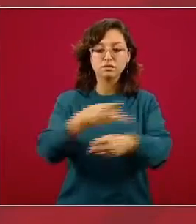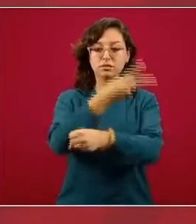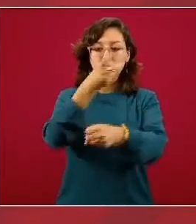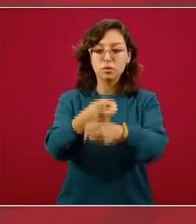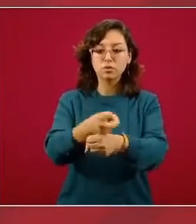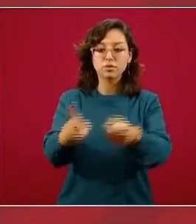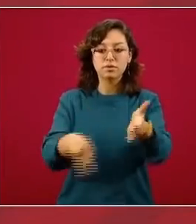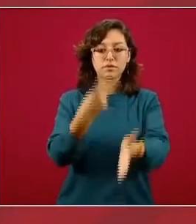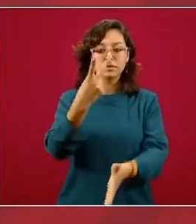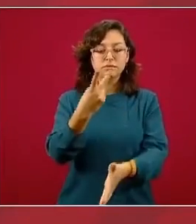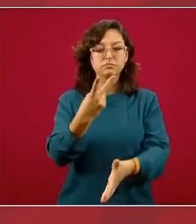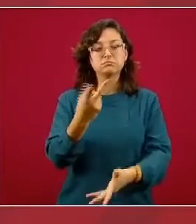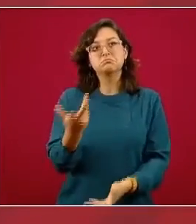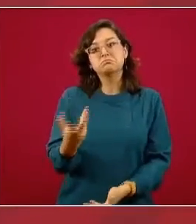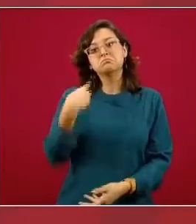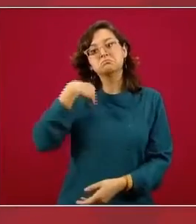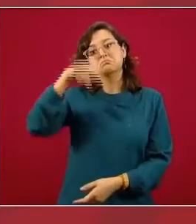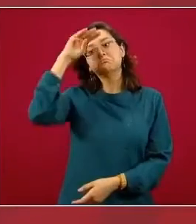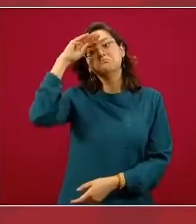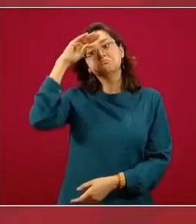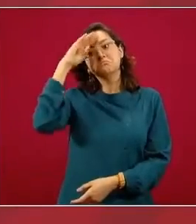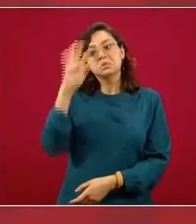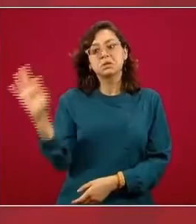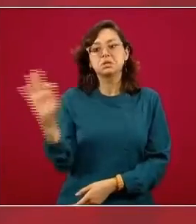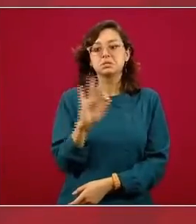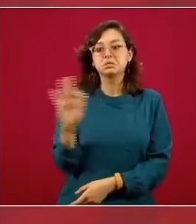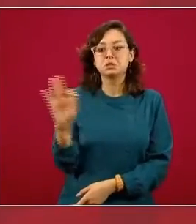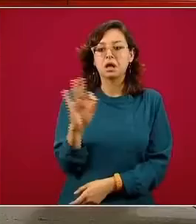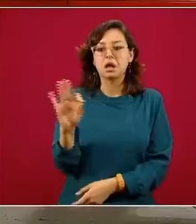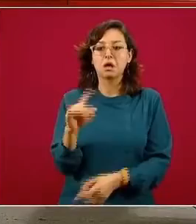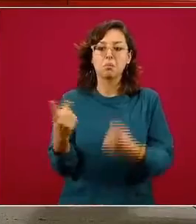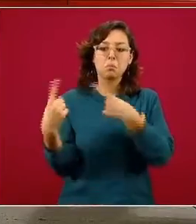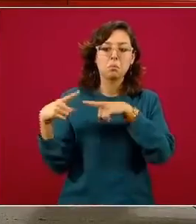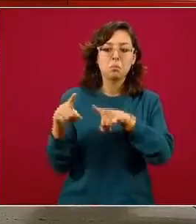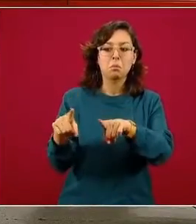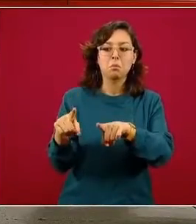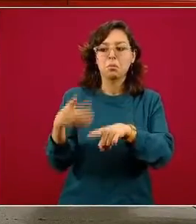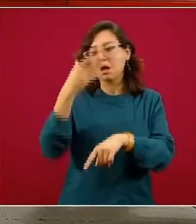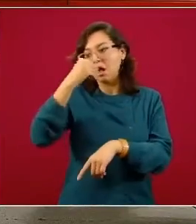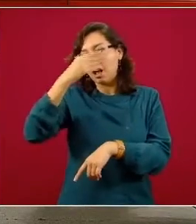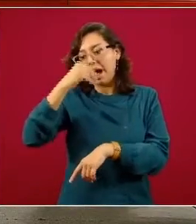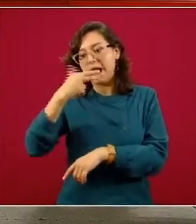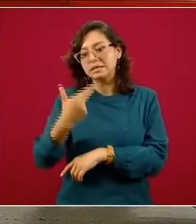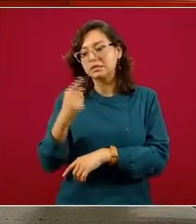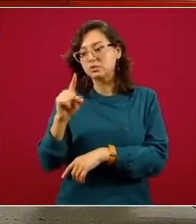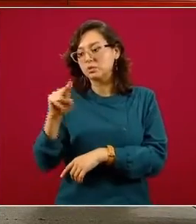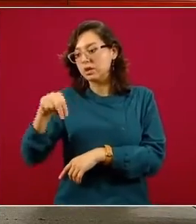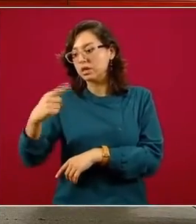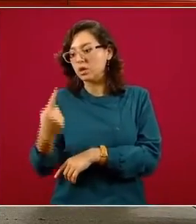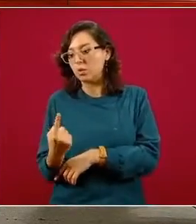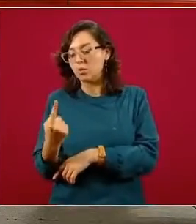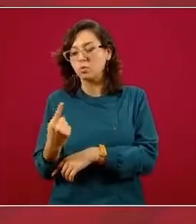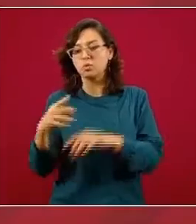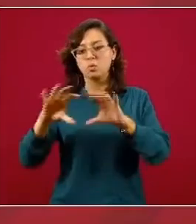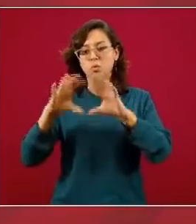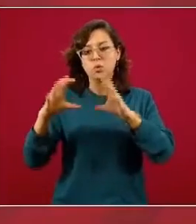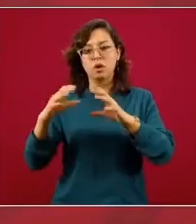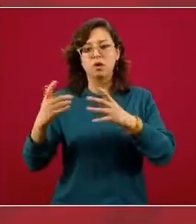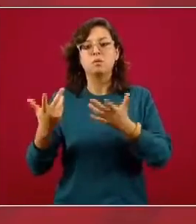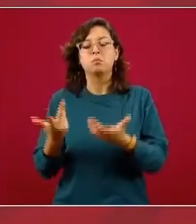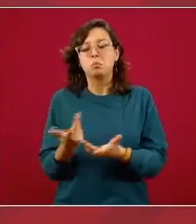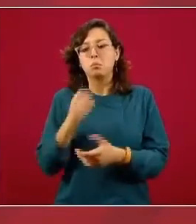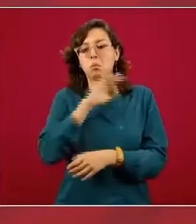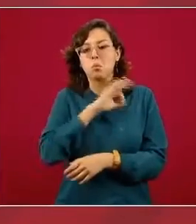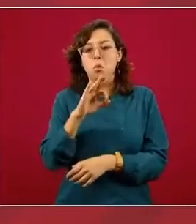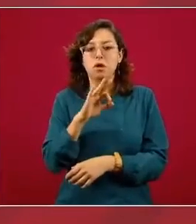muchos pensamos que podría presentarse concurrente con la temporada de influenza del hemisferio norte esto